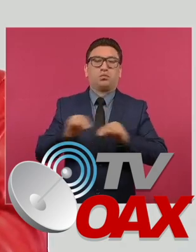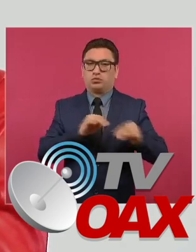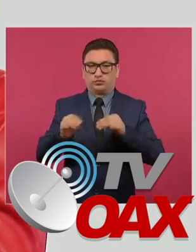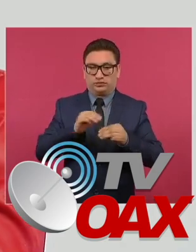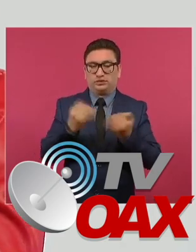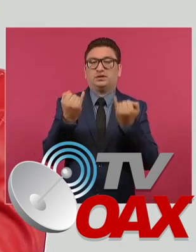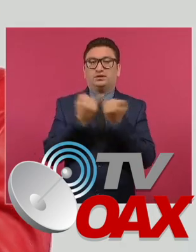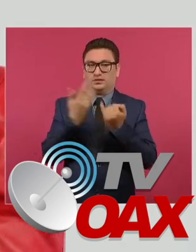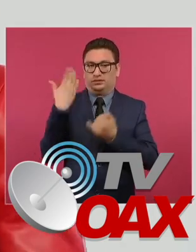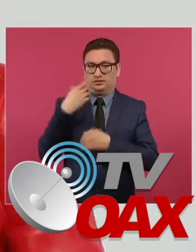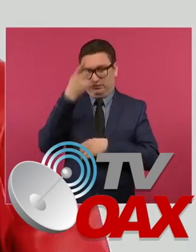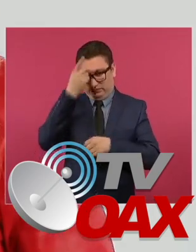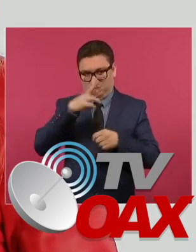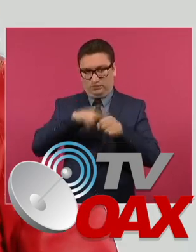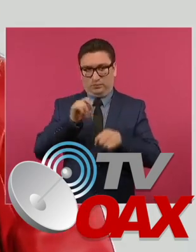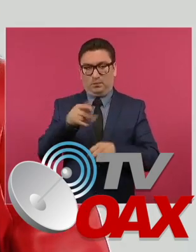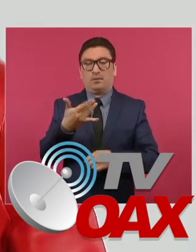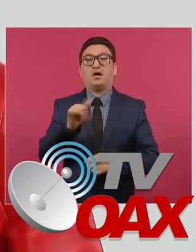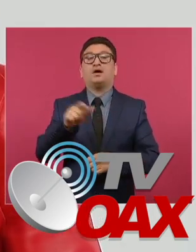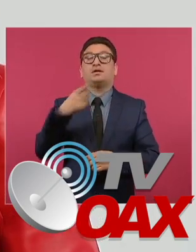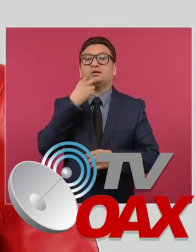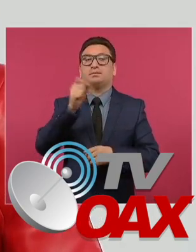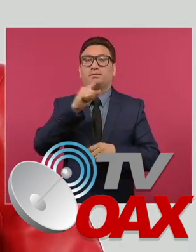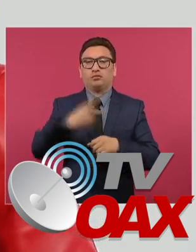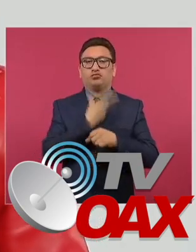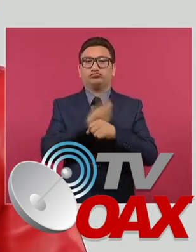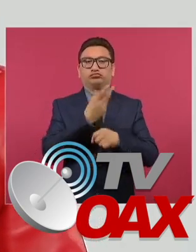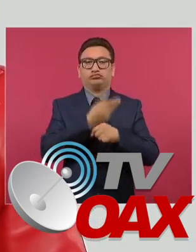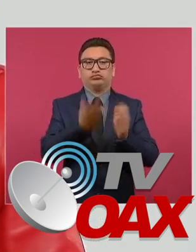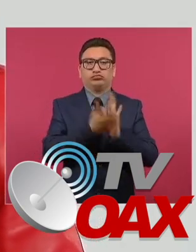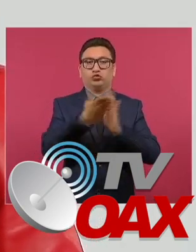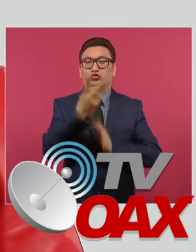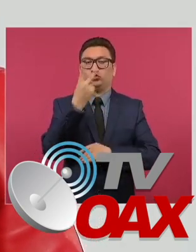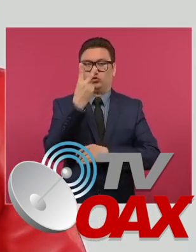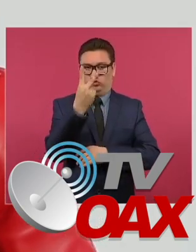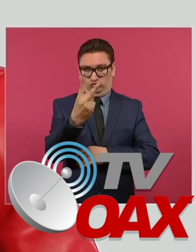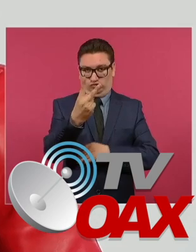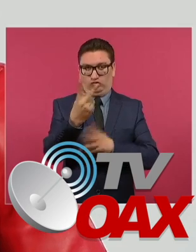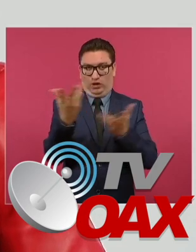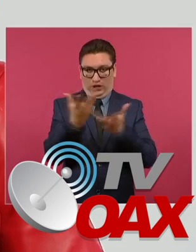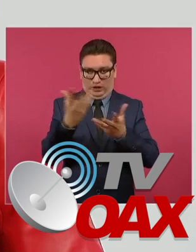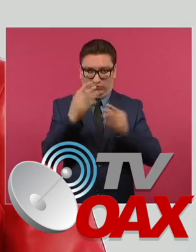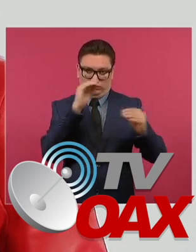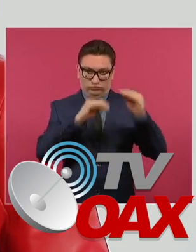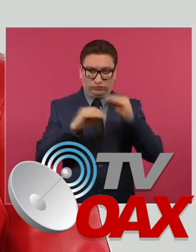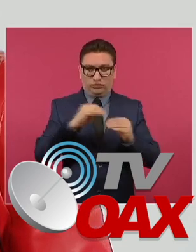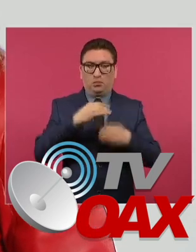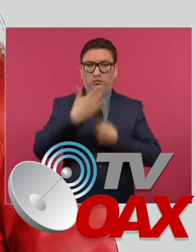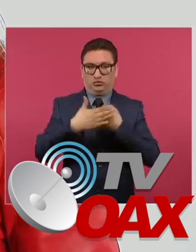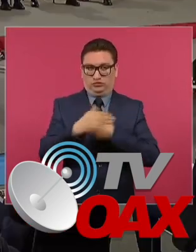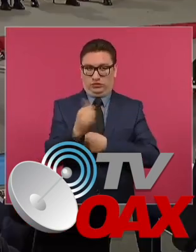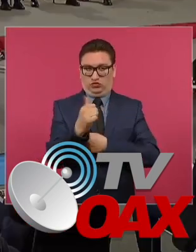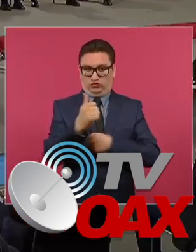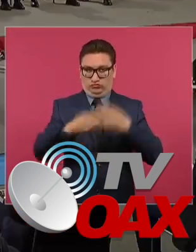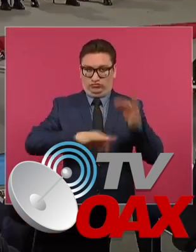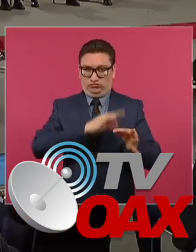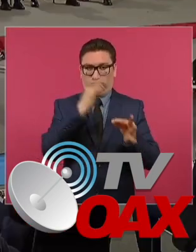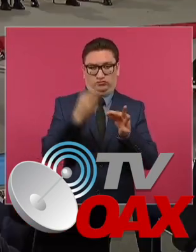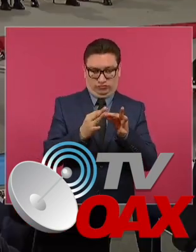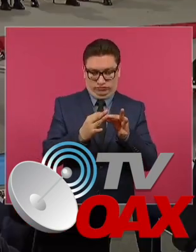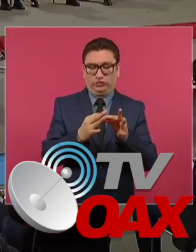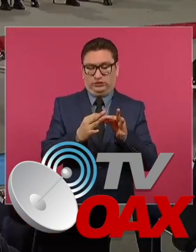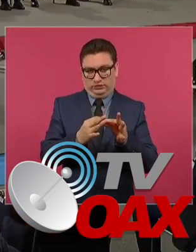lo decía el director May, continuar con la fabricación de los 2 trenes que se tienen que entregar en el mes de agosto y con los